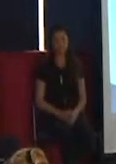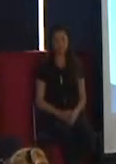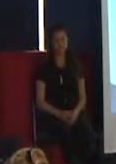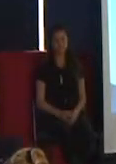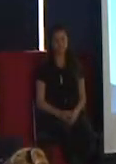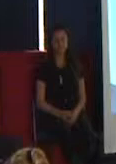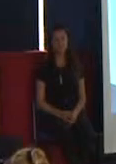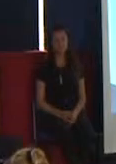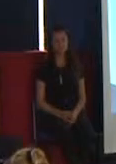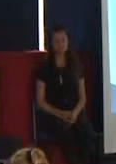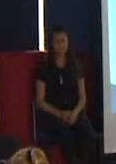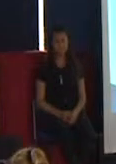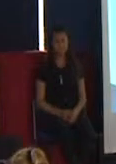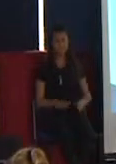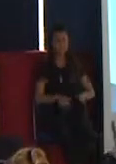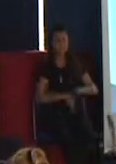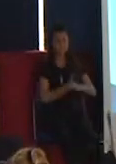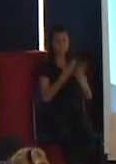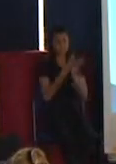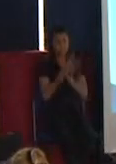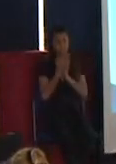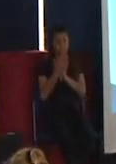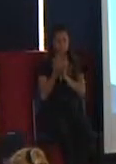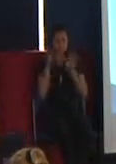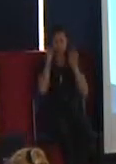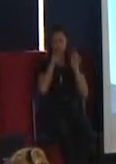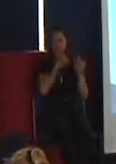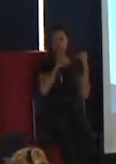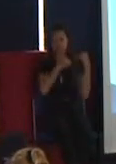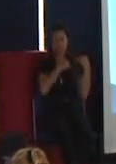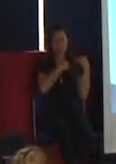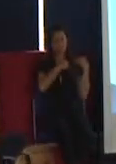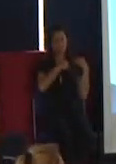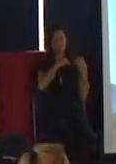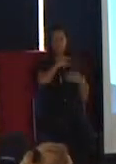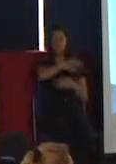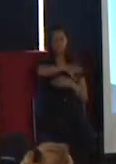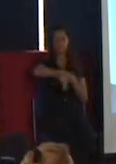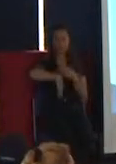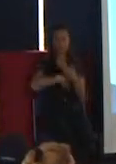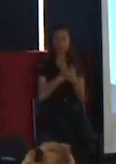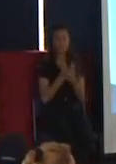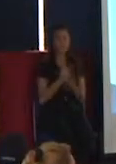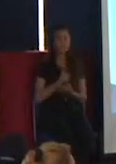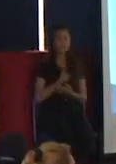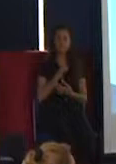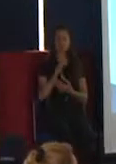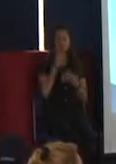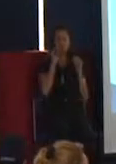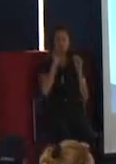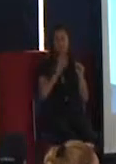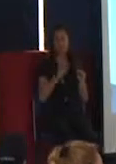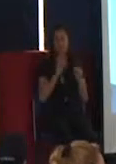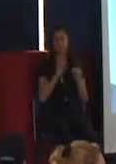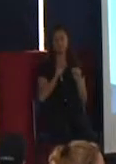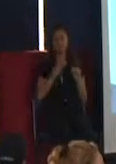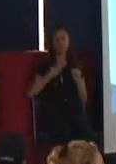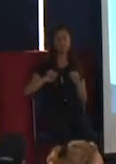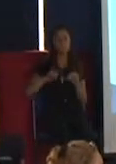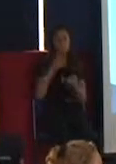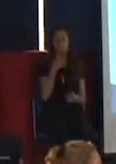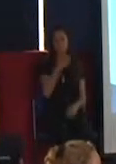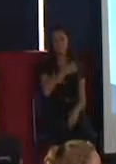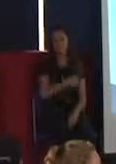él, ¿sí?, toda esa política de formación de la primera infancia,